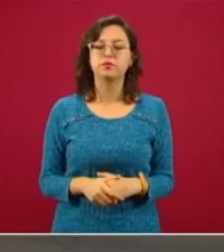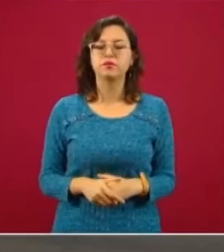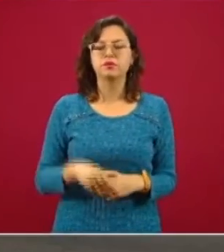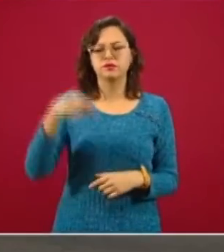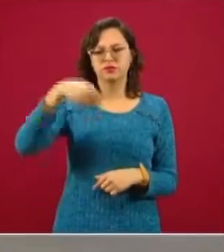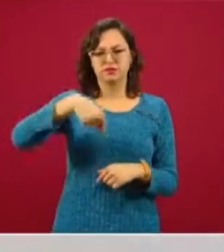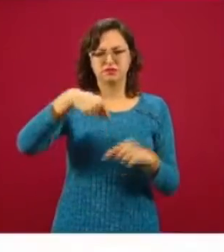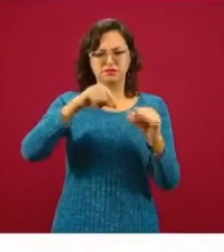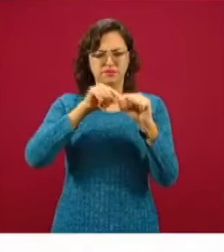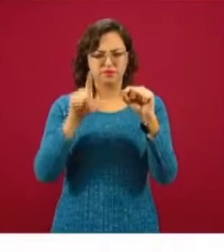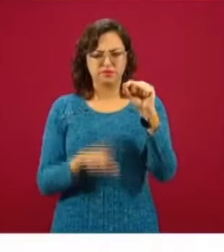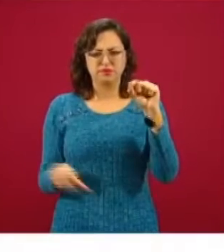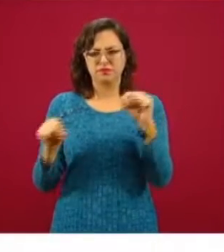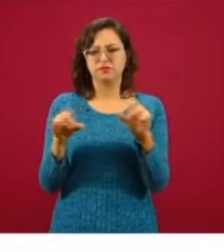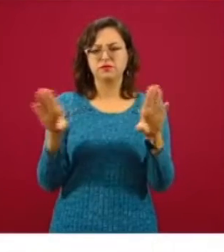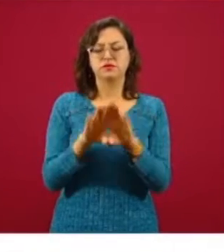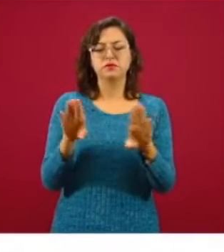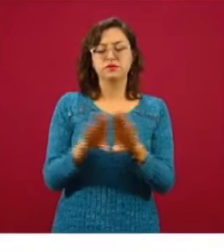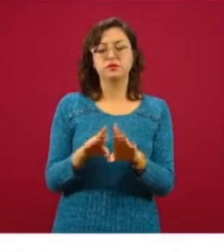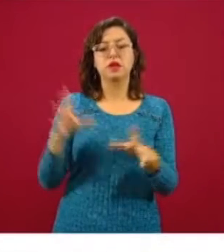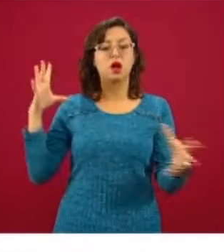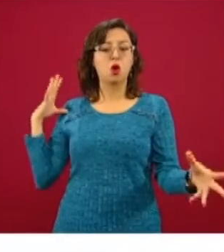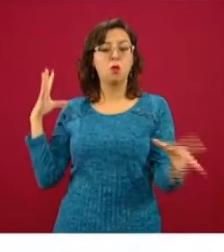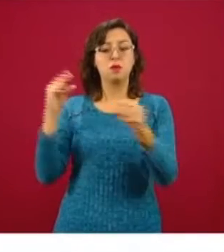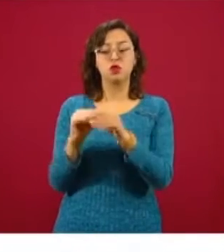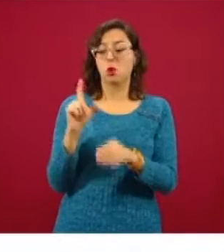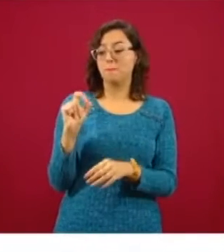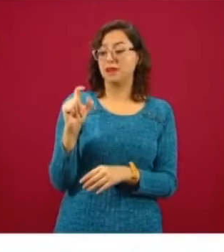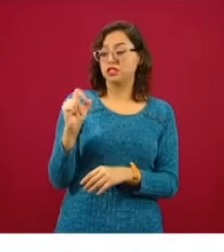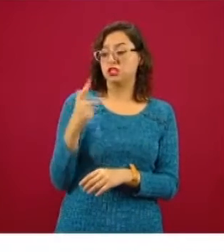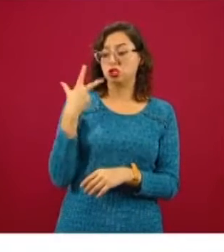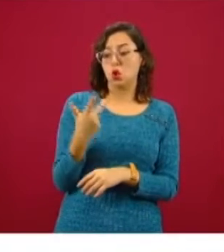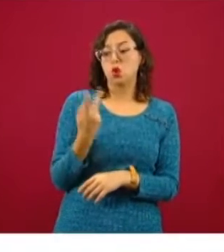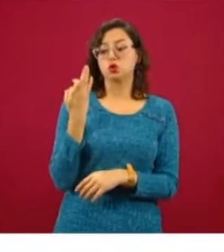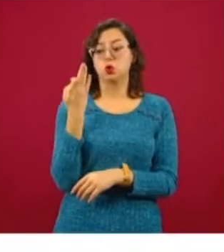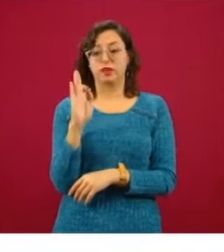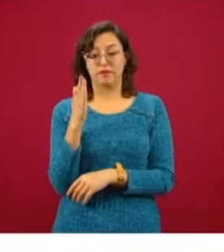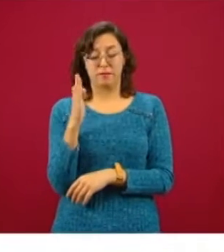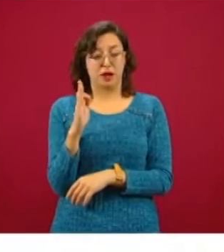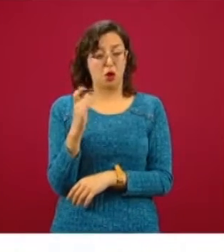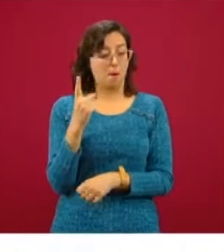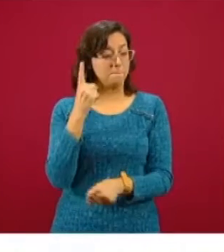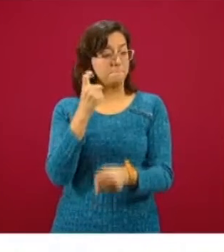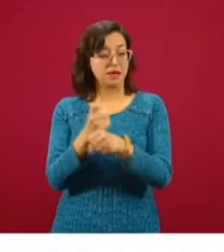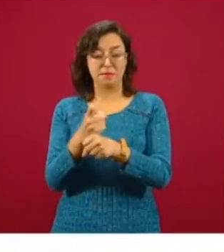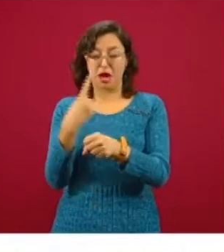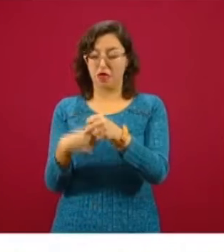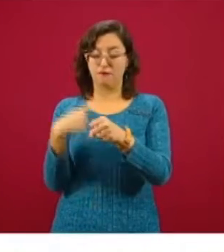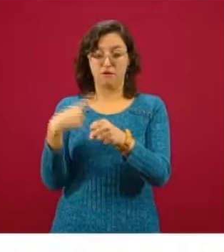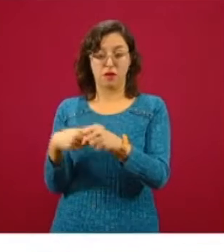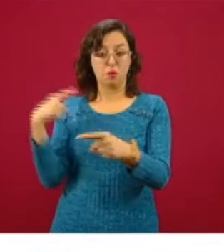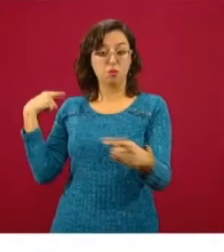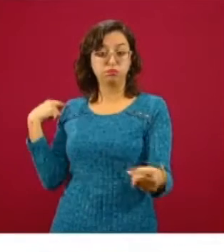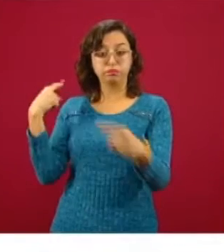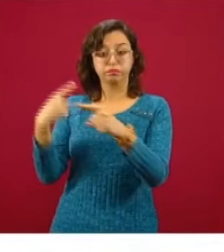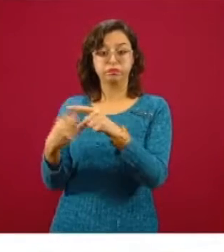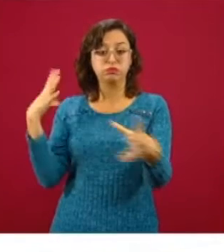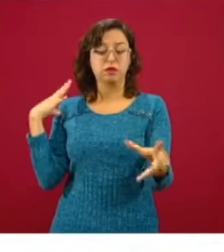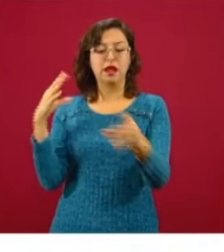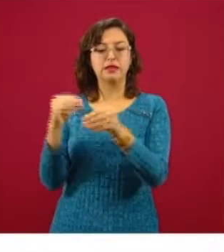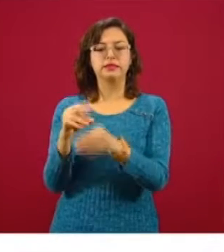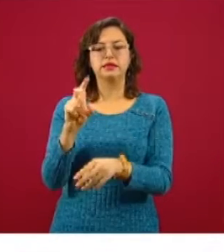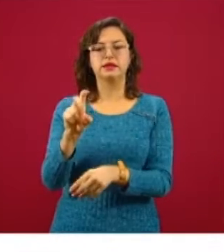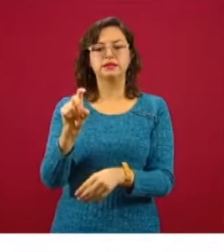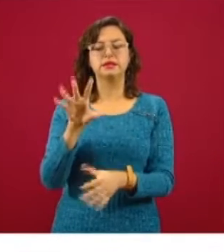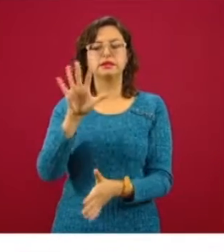mexico que se contabilizan a partir del 28 de febrero fecha en que tuvimos el primer caso confirmado hemos registrado ya 35 mil